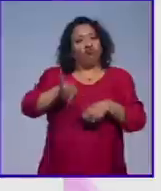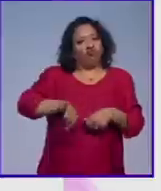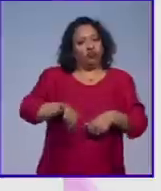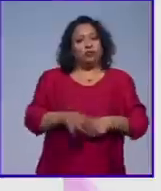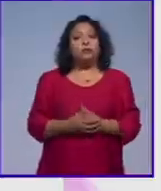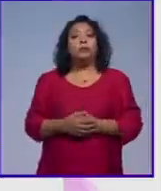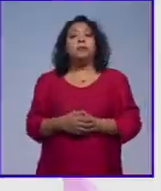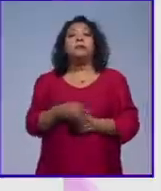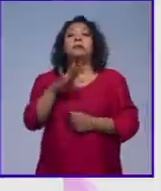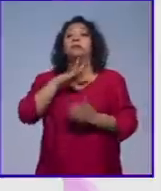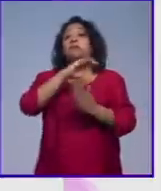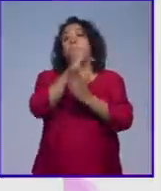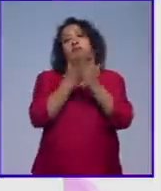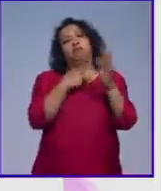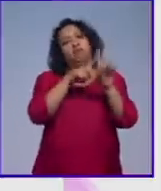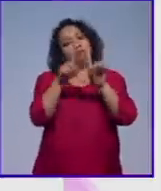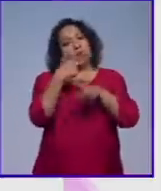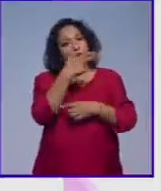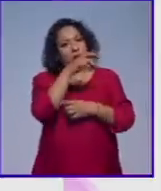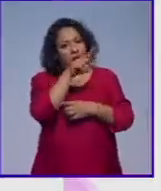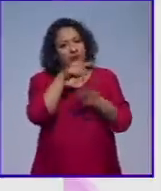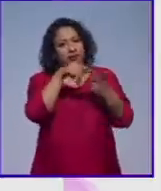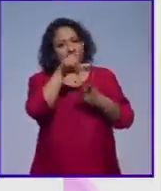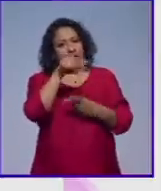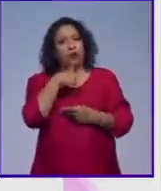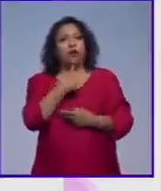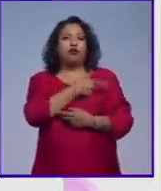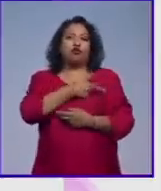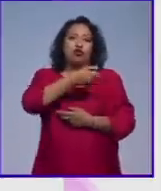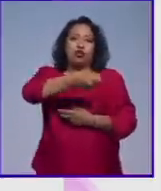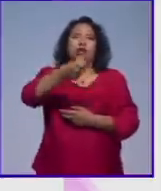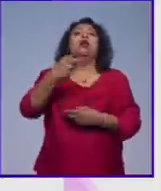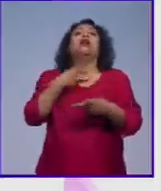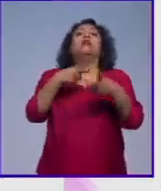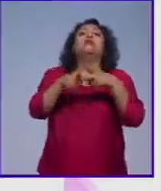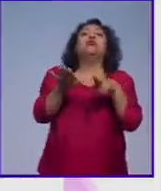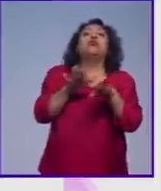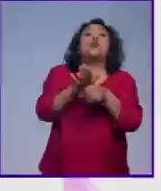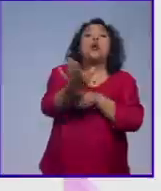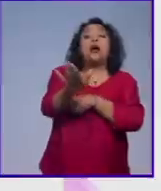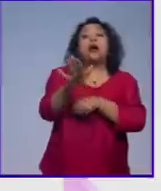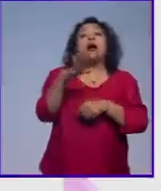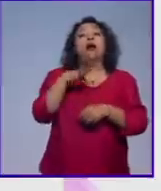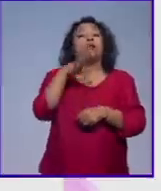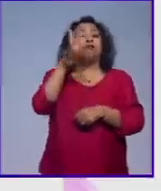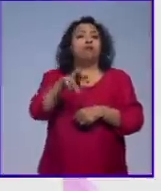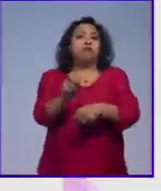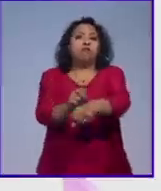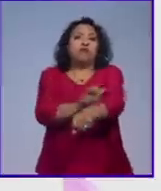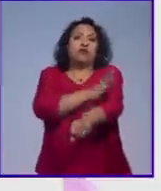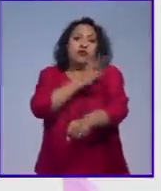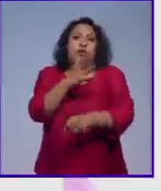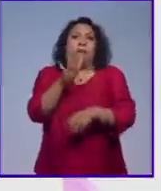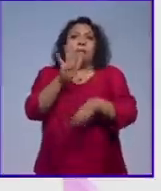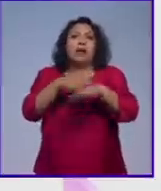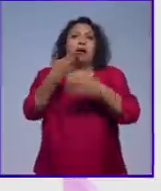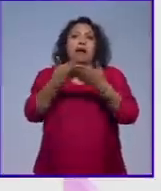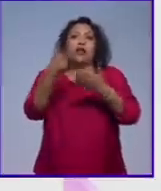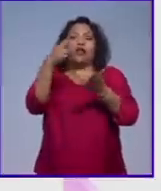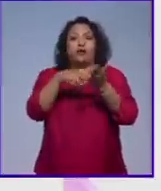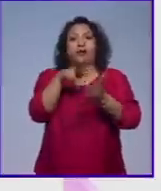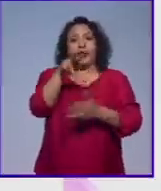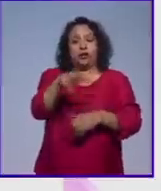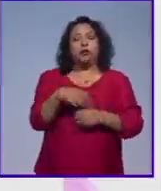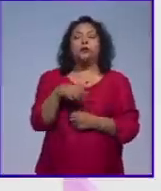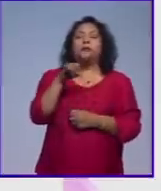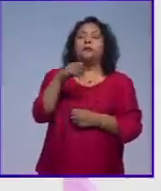interesantes, Rafa. Así es. Un programa muy variado. Wilmansin, Laura, un placer saludarlos. ¿Con qué arrancamos, Wilmansin? Porque es emocionante, sobre todo en este 2018. Así